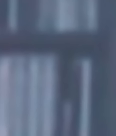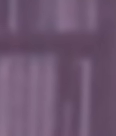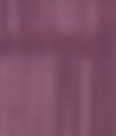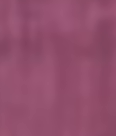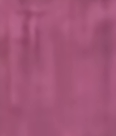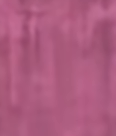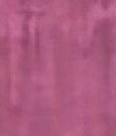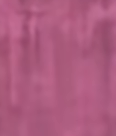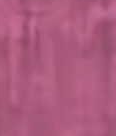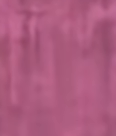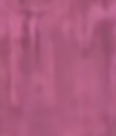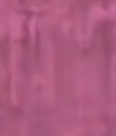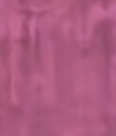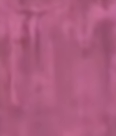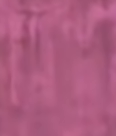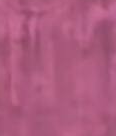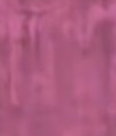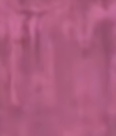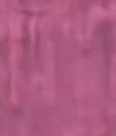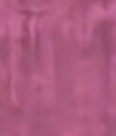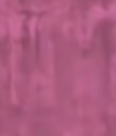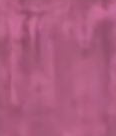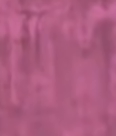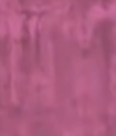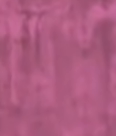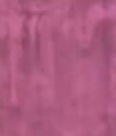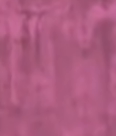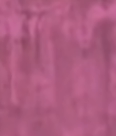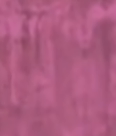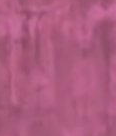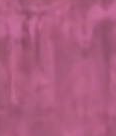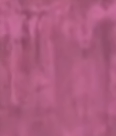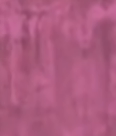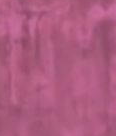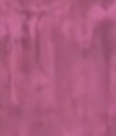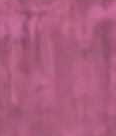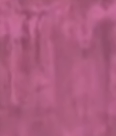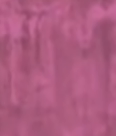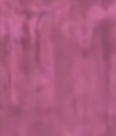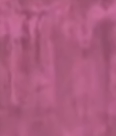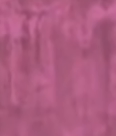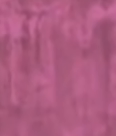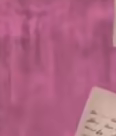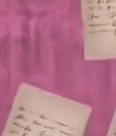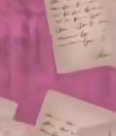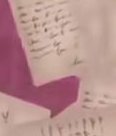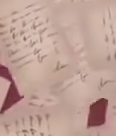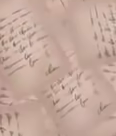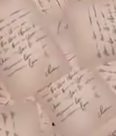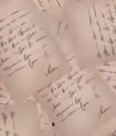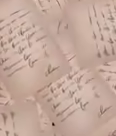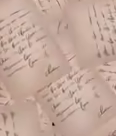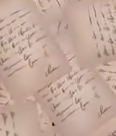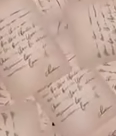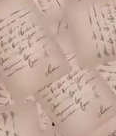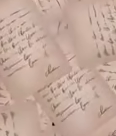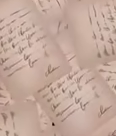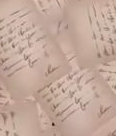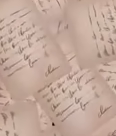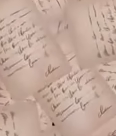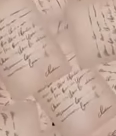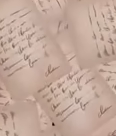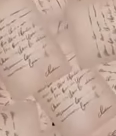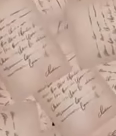literatura. Y su creación se vio potenciada por la aparición en su vida de Silvia, musa de sus más tristes y añorantes